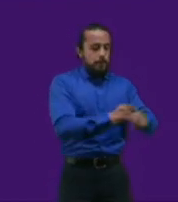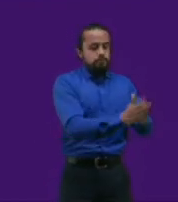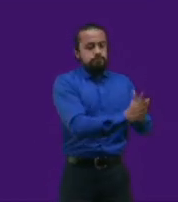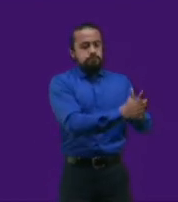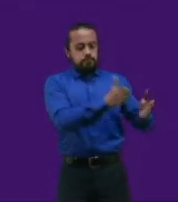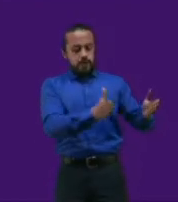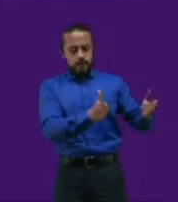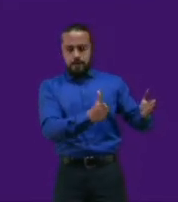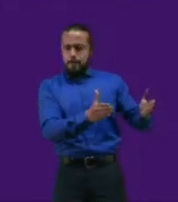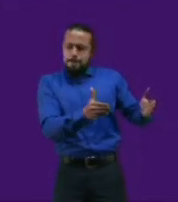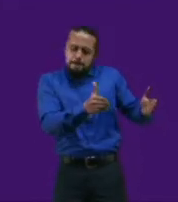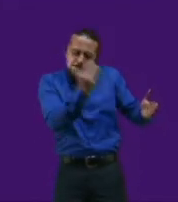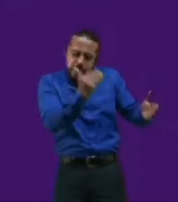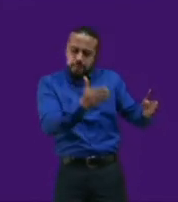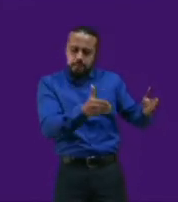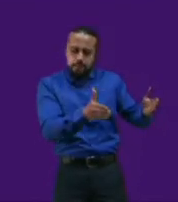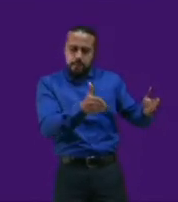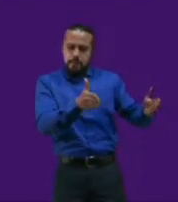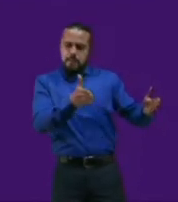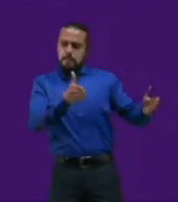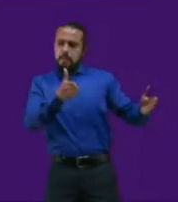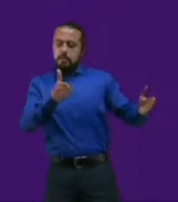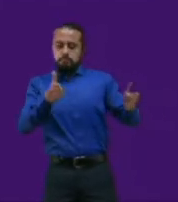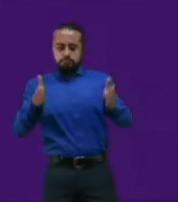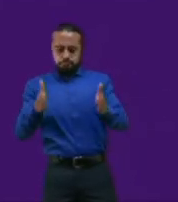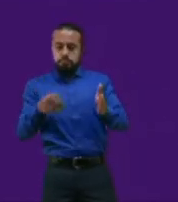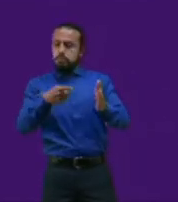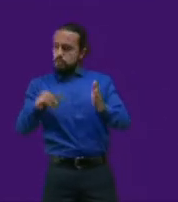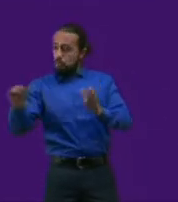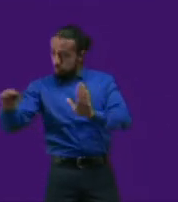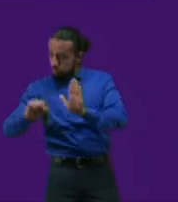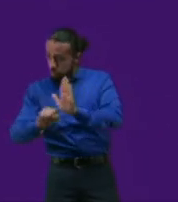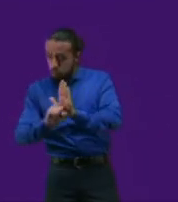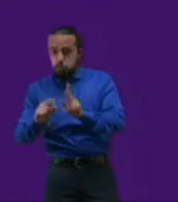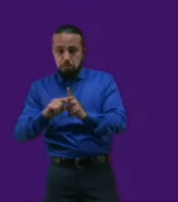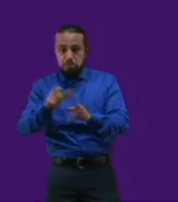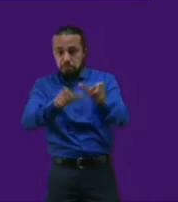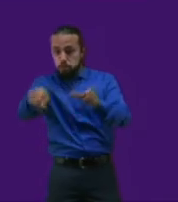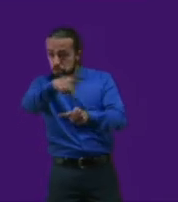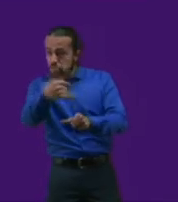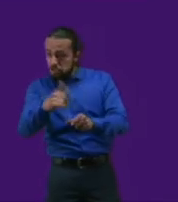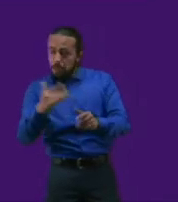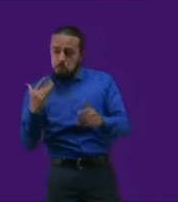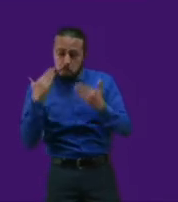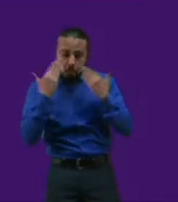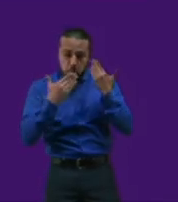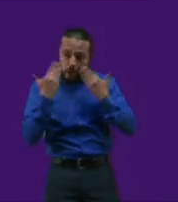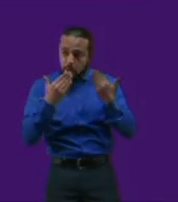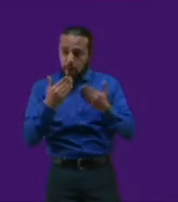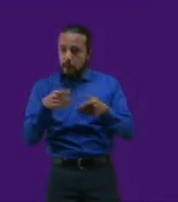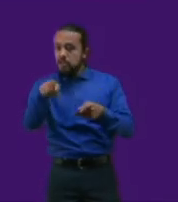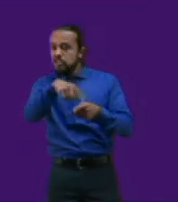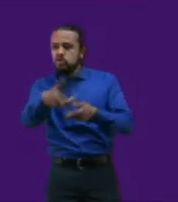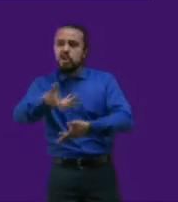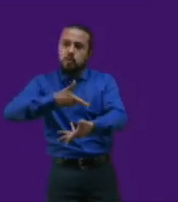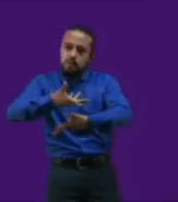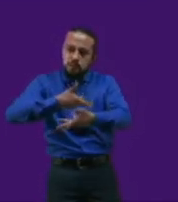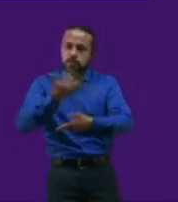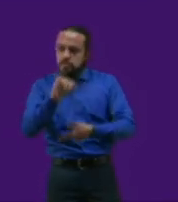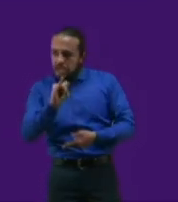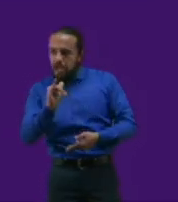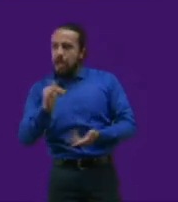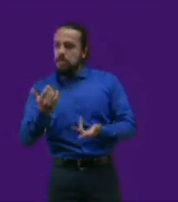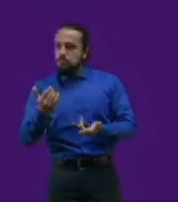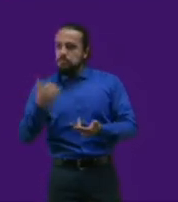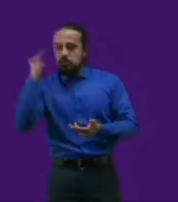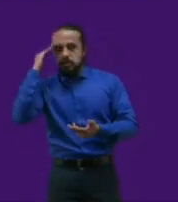ponerle en las manos el producto a los restaurantes, ya lo han probado, ya han estado en esas. Estamos en la etapa de desarrollo, entonces para